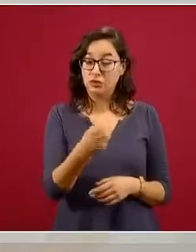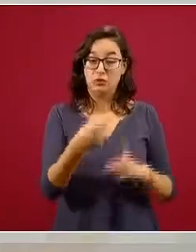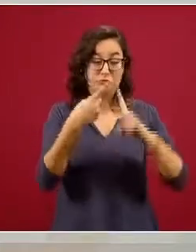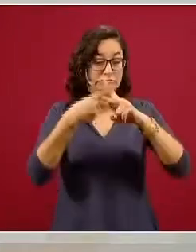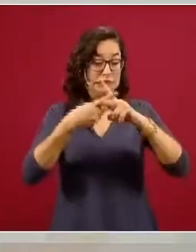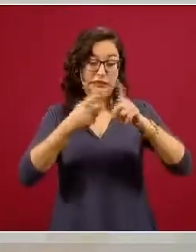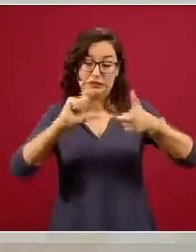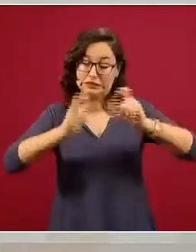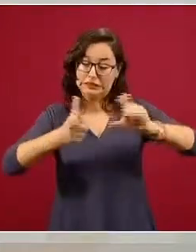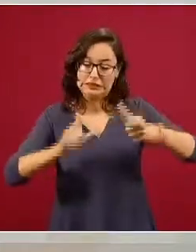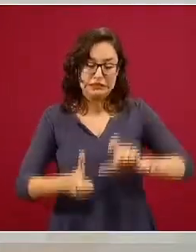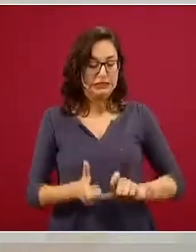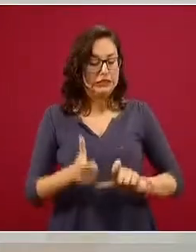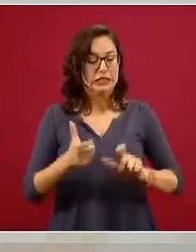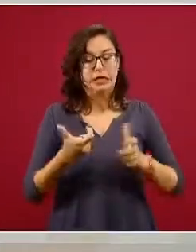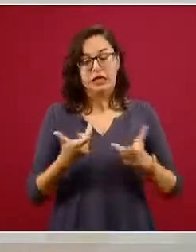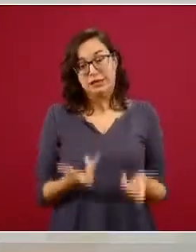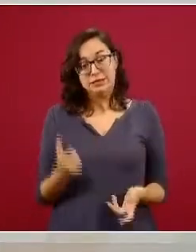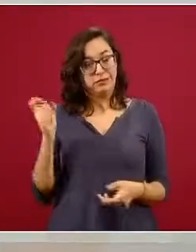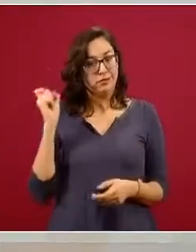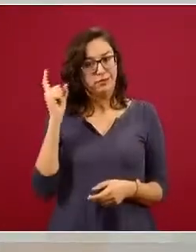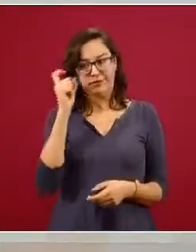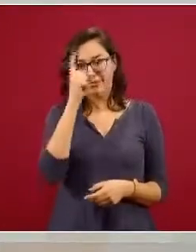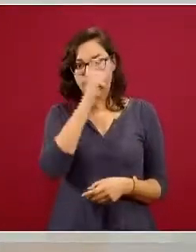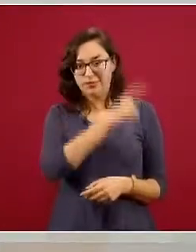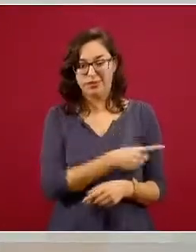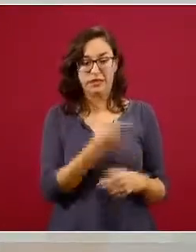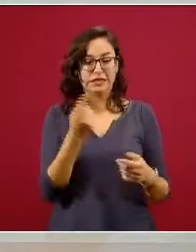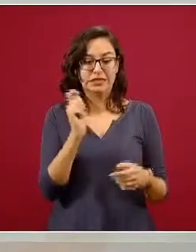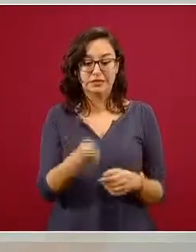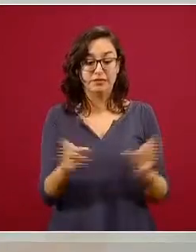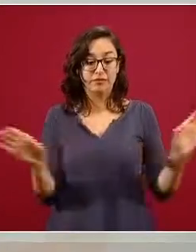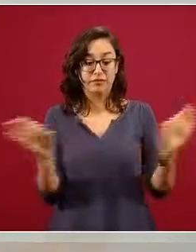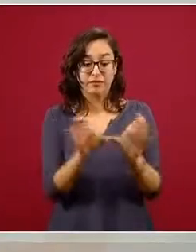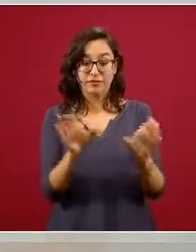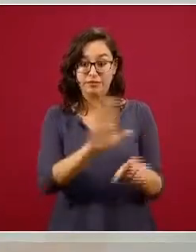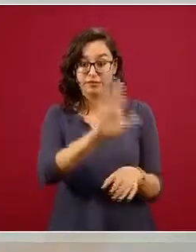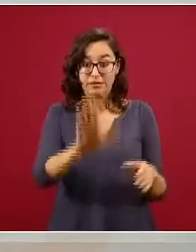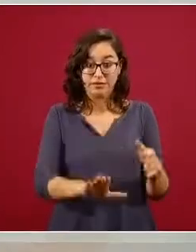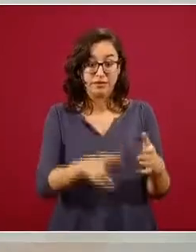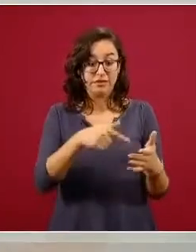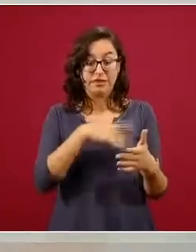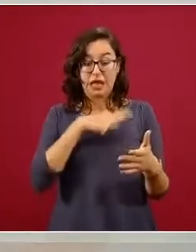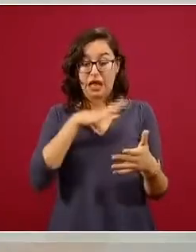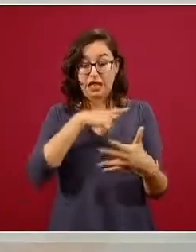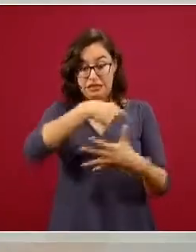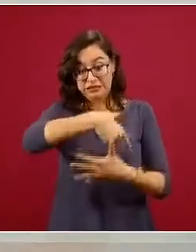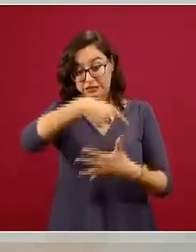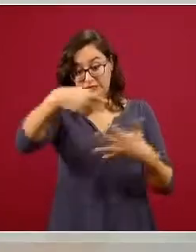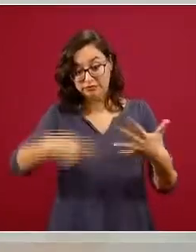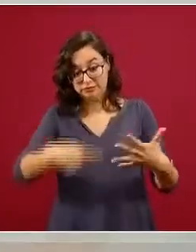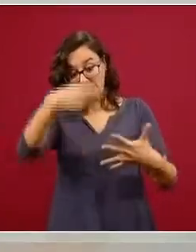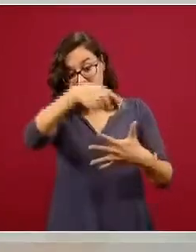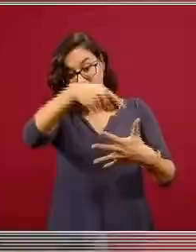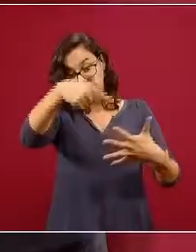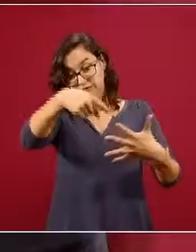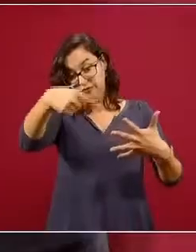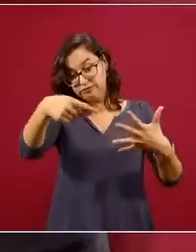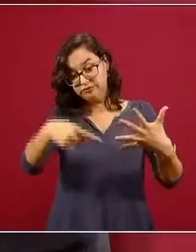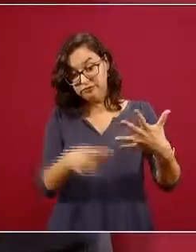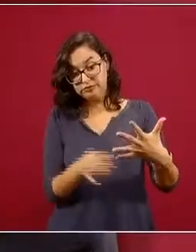algoritmos estandarizados en la que, como comenté ayer, el certificado de defunción por lo general tienen 5 o 6